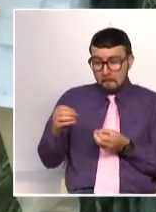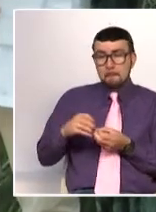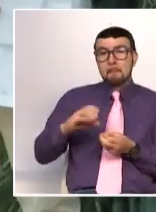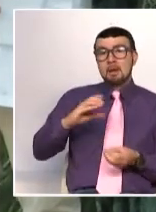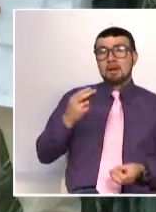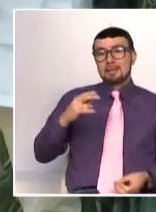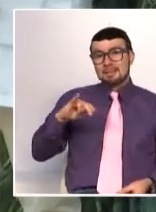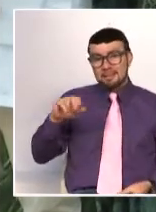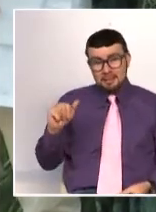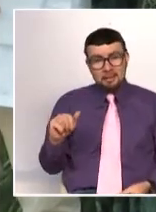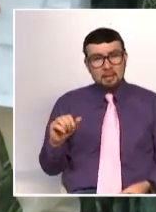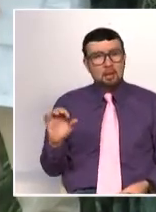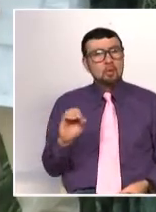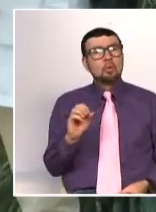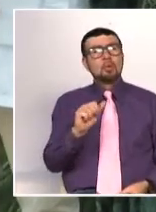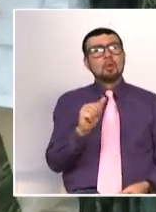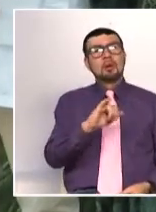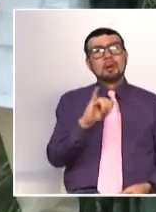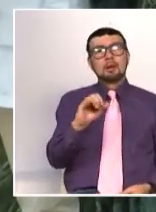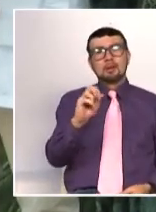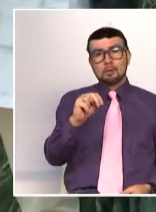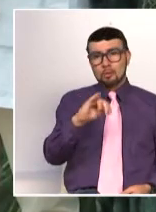de amaranto